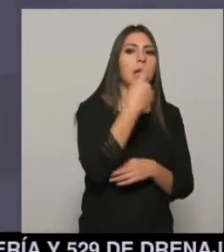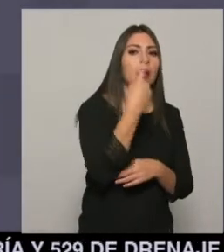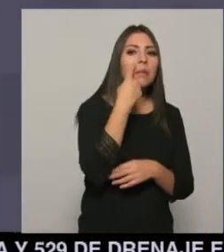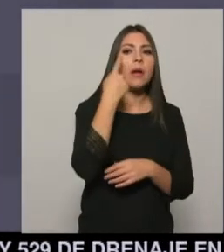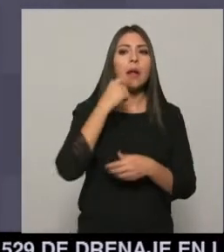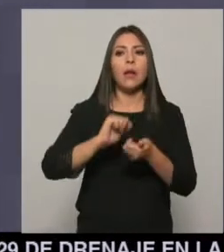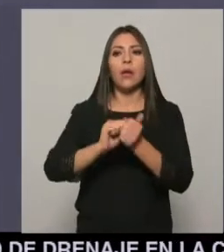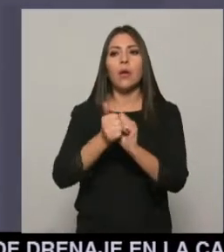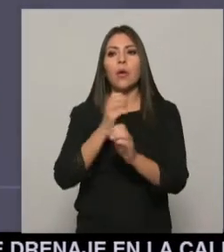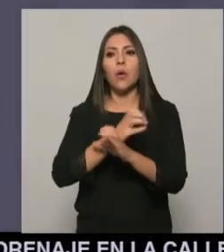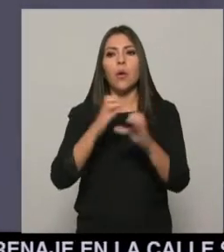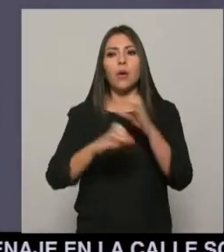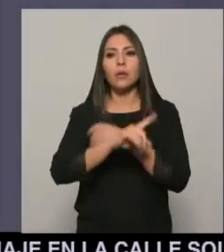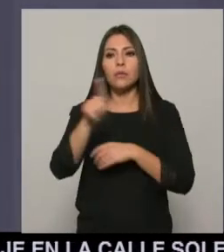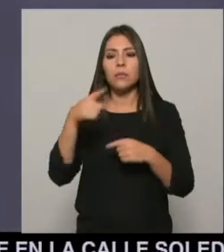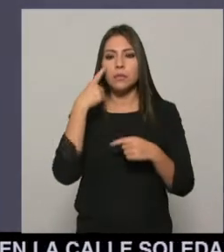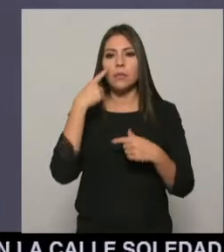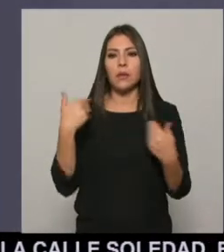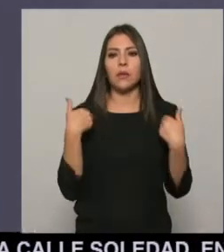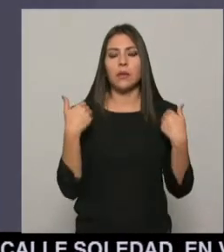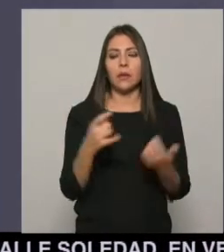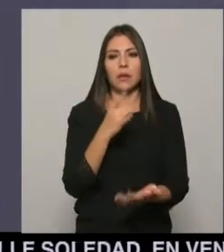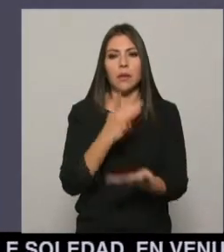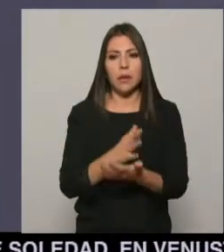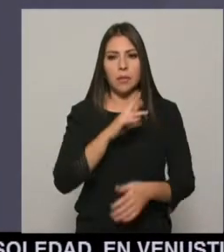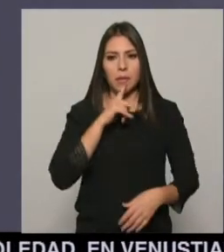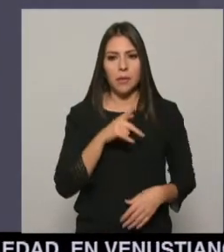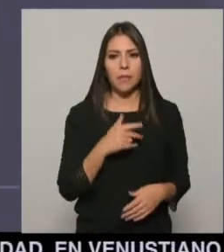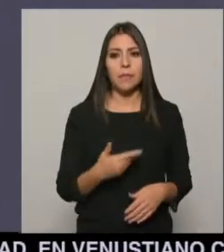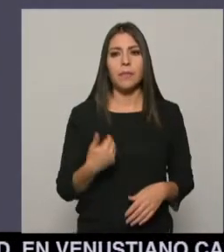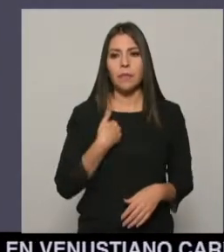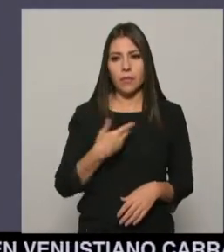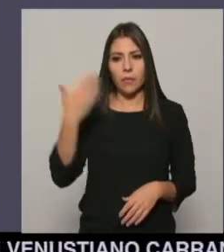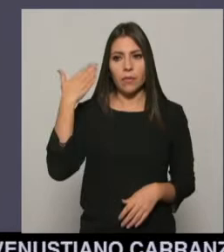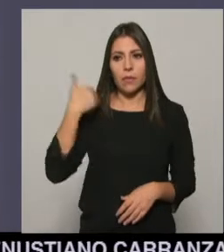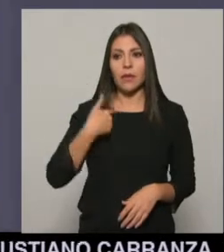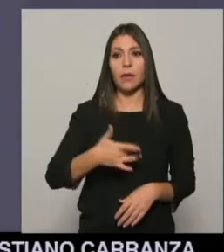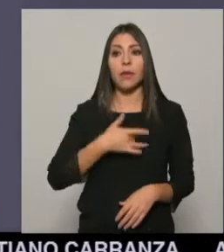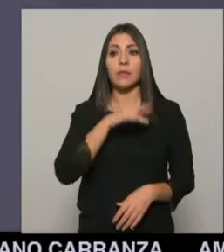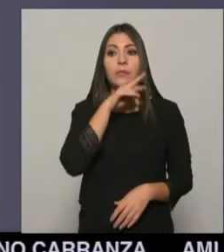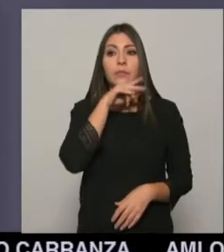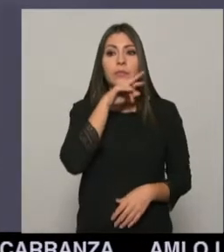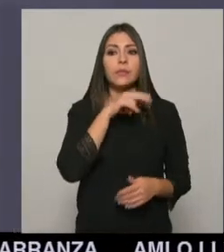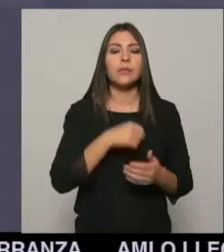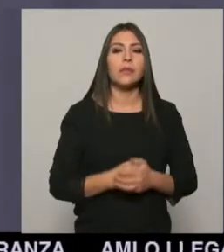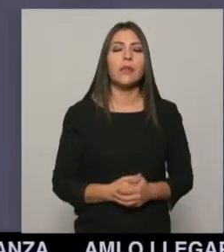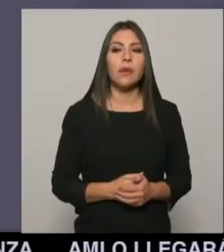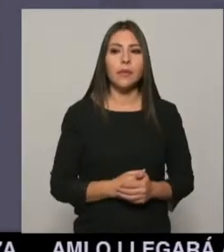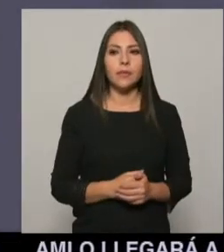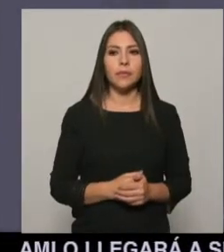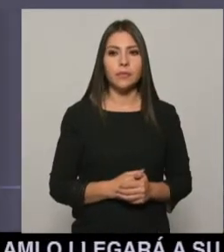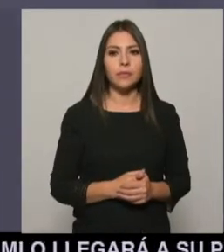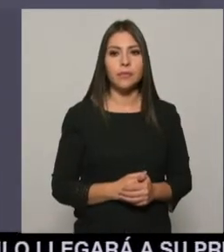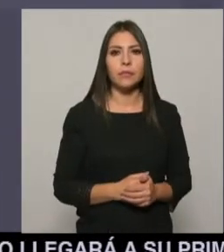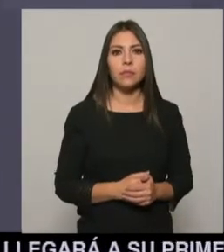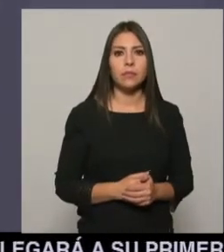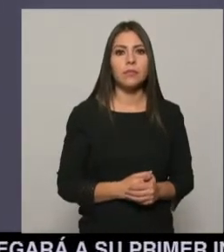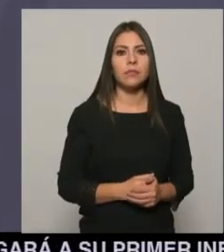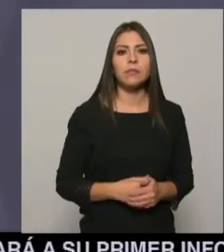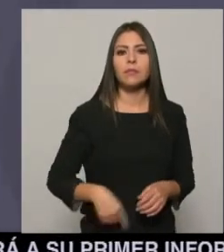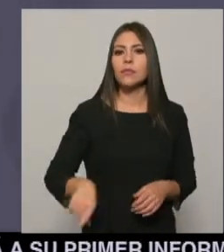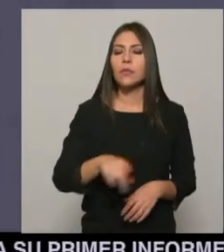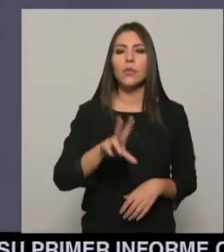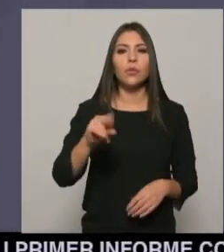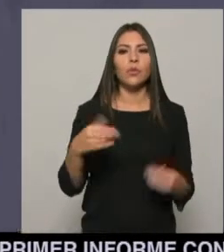cosas. A mí me preocupa, y digo, ya hemos dado los debates, y ahí hemos estado, es pues que no se ha entendido cuál es el papel